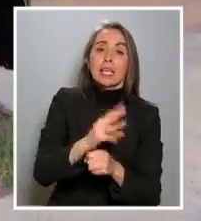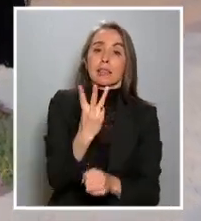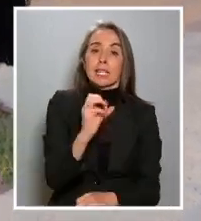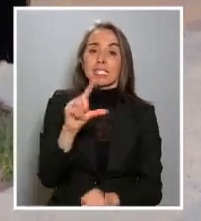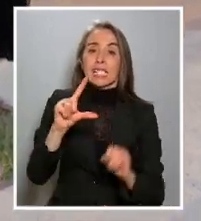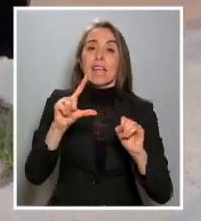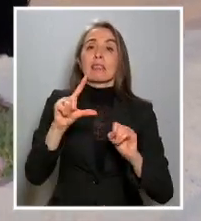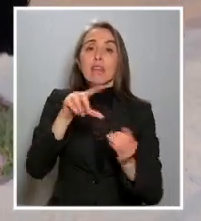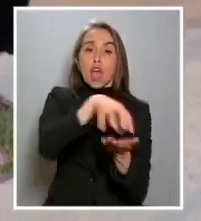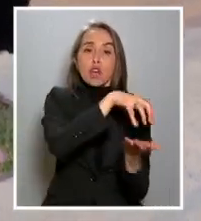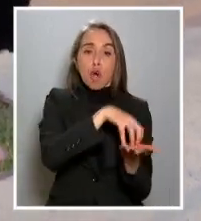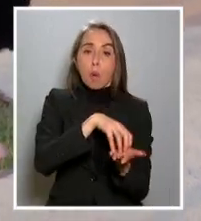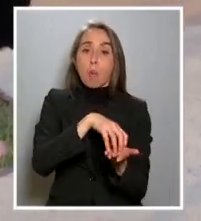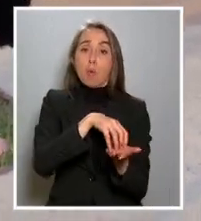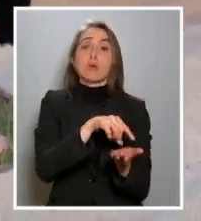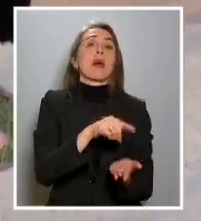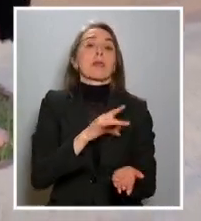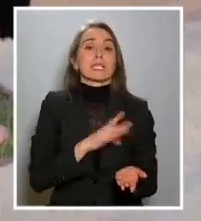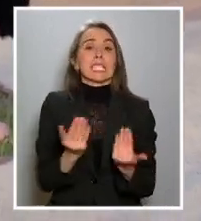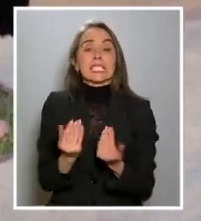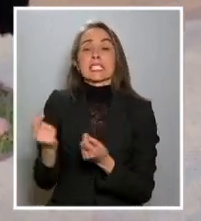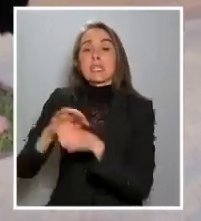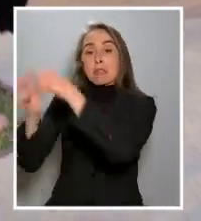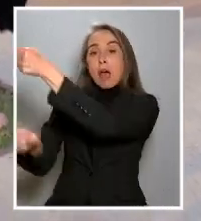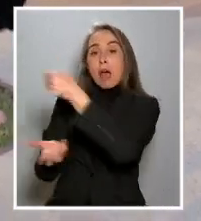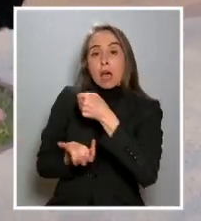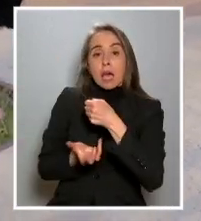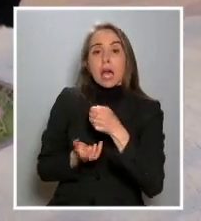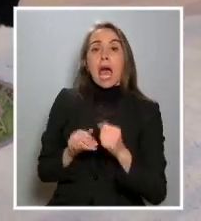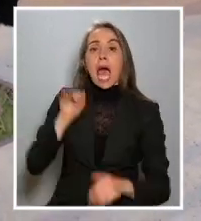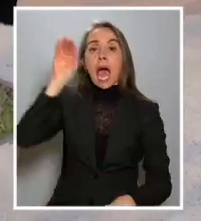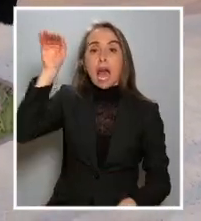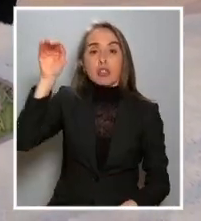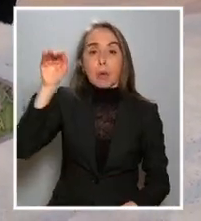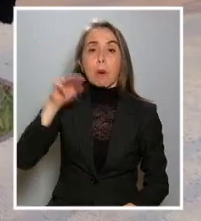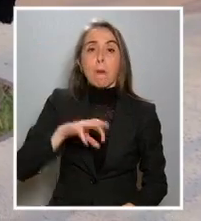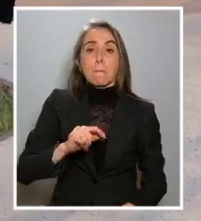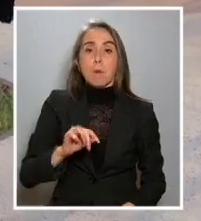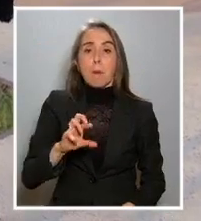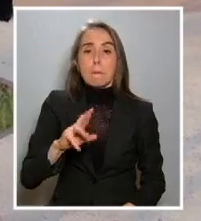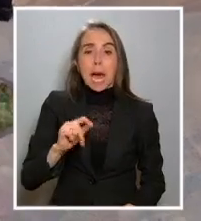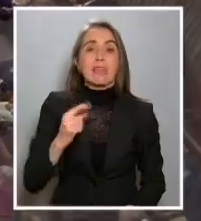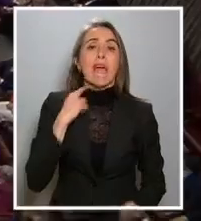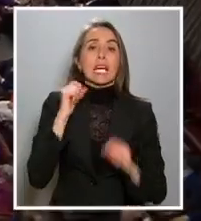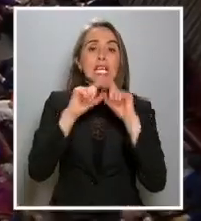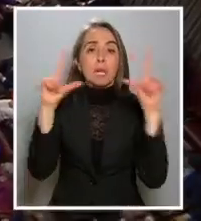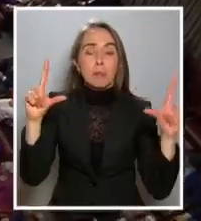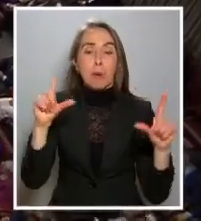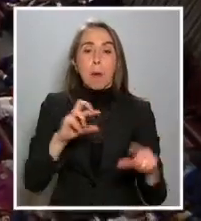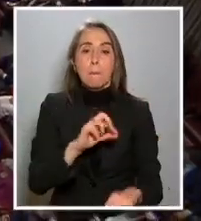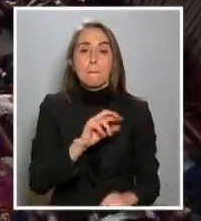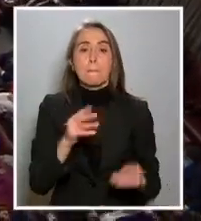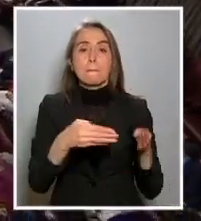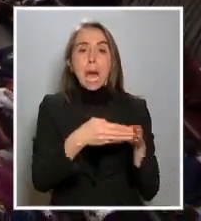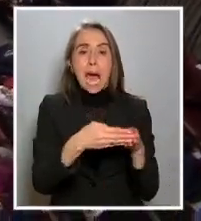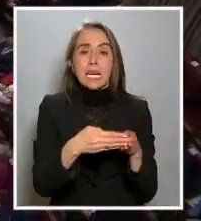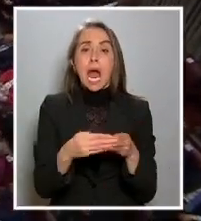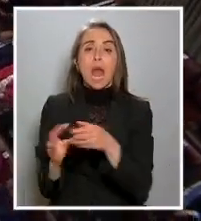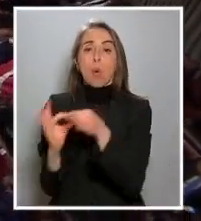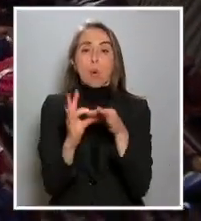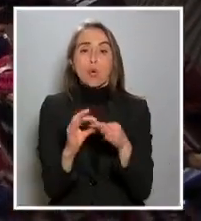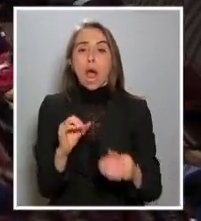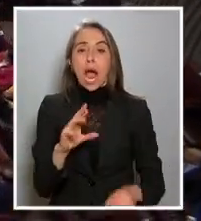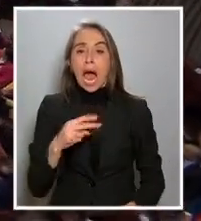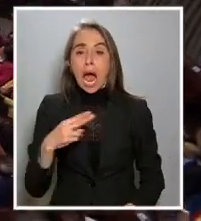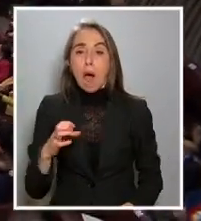más donde se requieren de estos recursos, como por ejemplo Alto Hospicio, Monte Patria, Quilpué, Parral, La Unión,